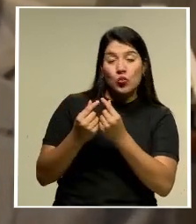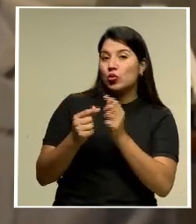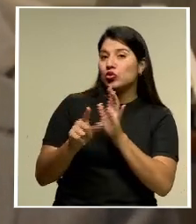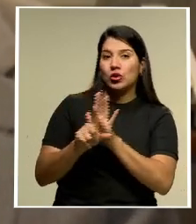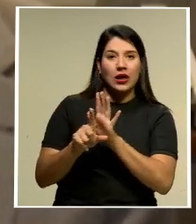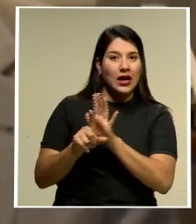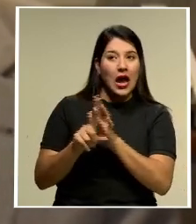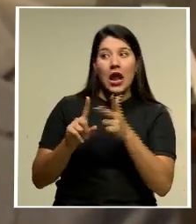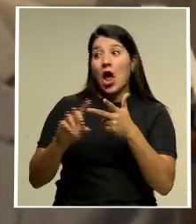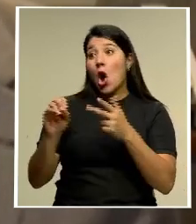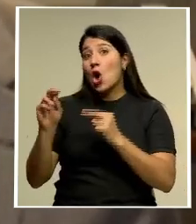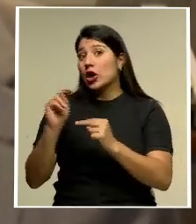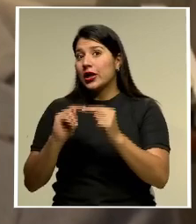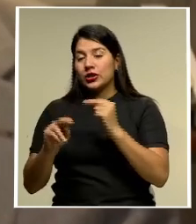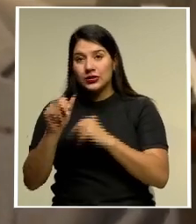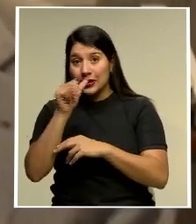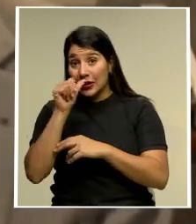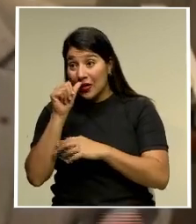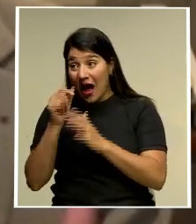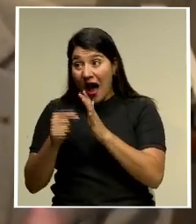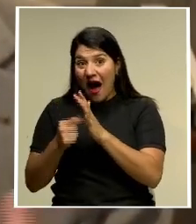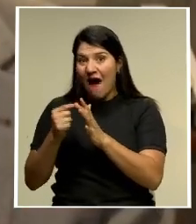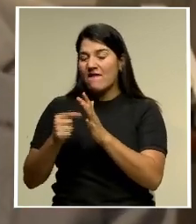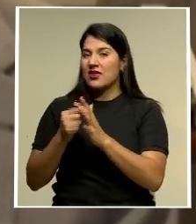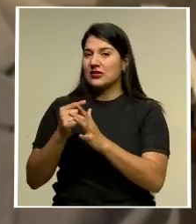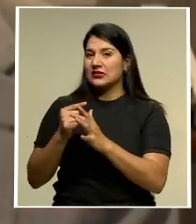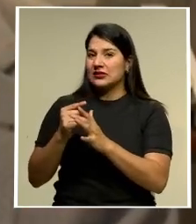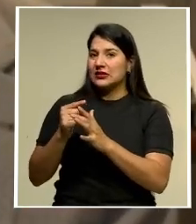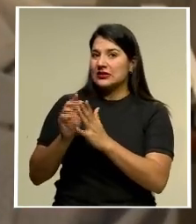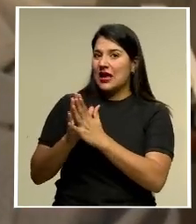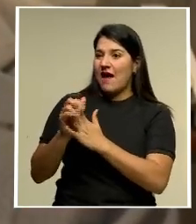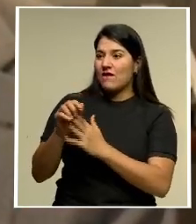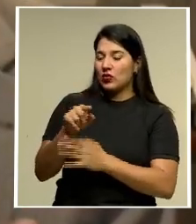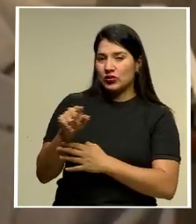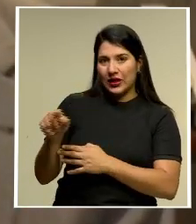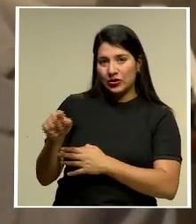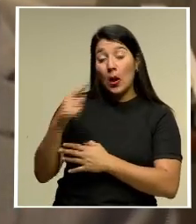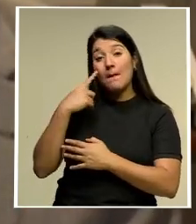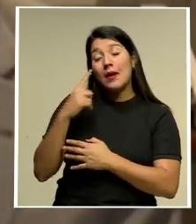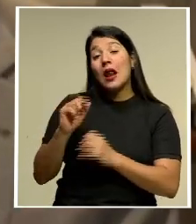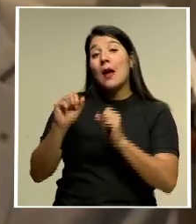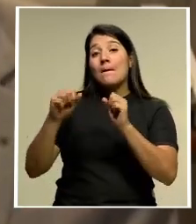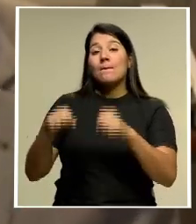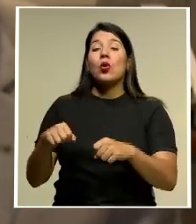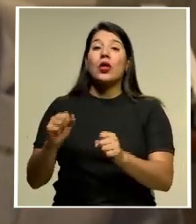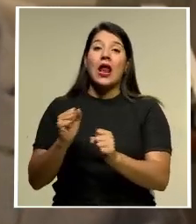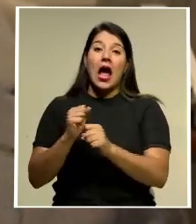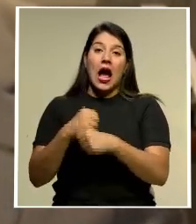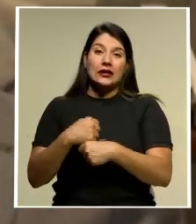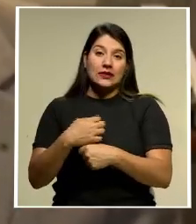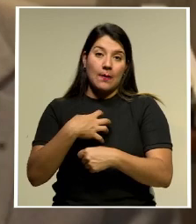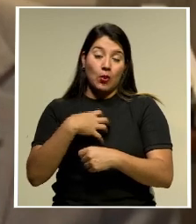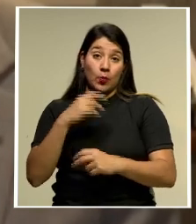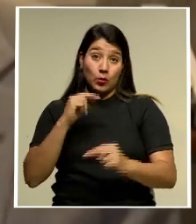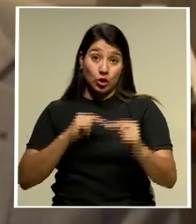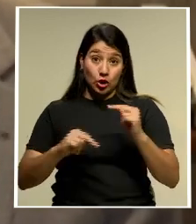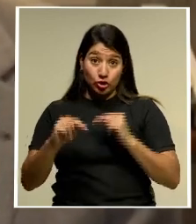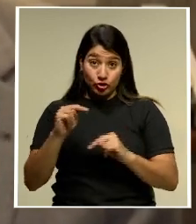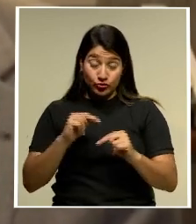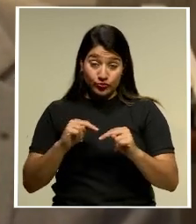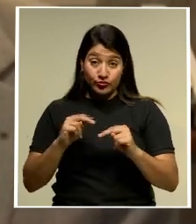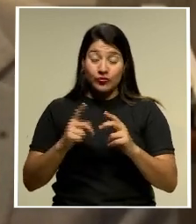narcotraficantes, que extorsionan o a veces usan a la misma población para ejecutar sus propias operaciones.